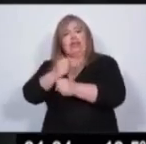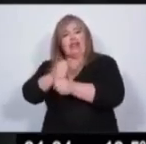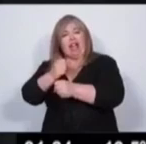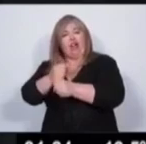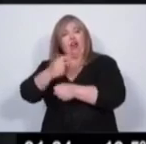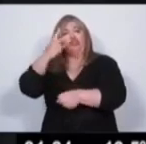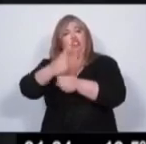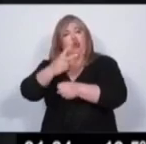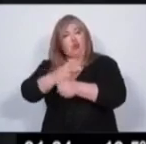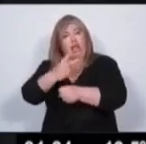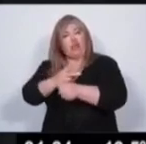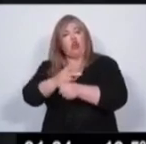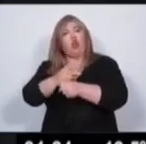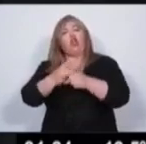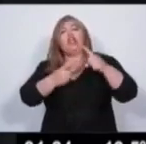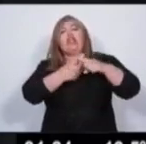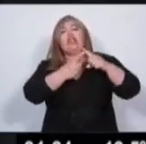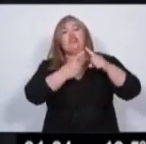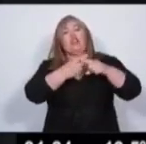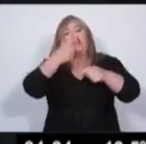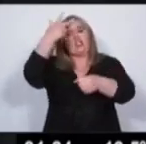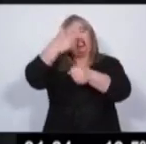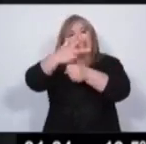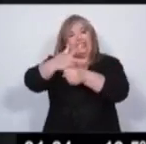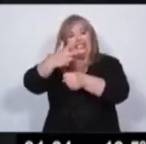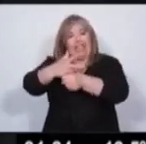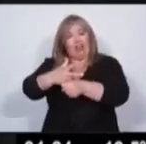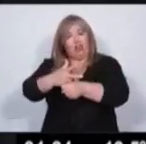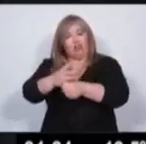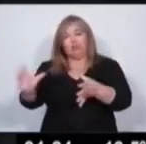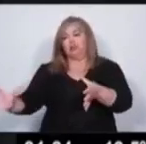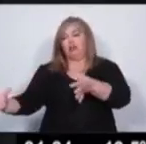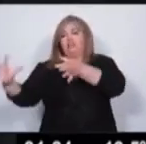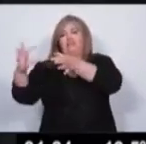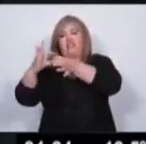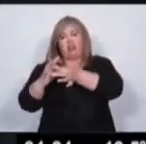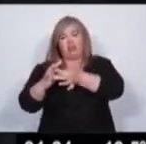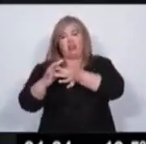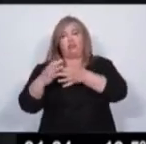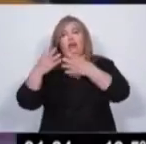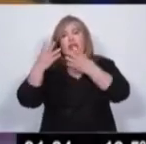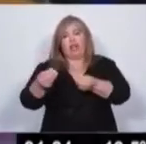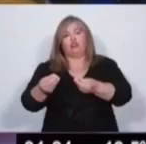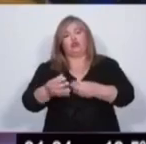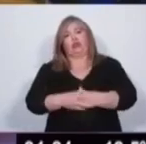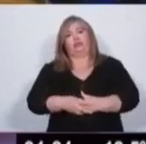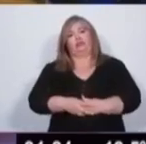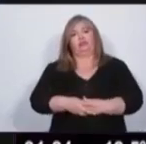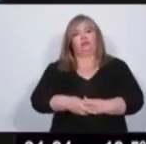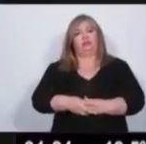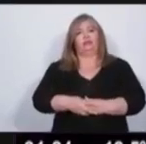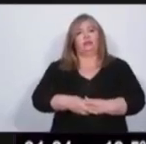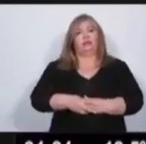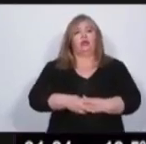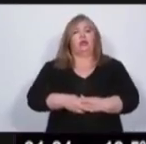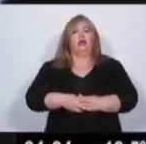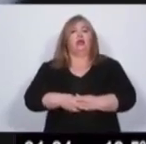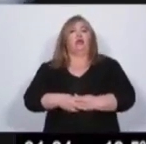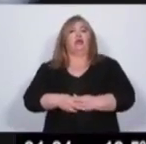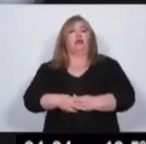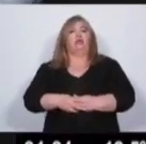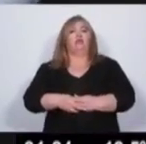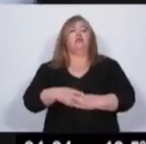y en los institutos de enseñanza superior vinculaciones que ayudan candidato ha llegado el momento